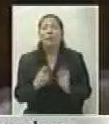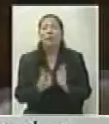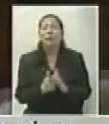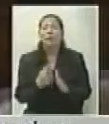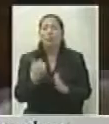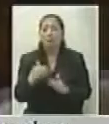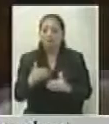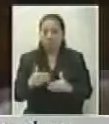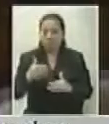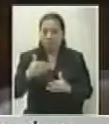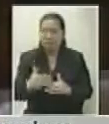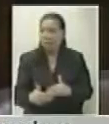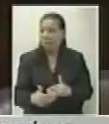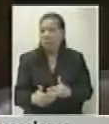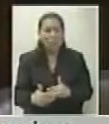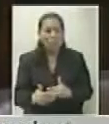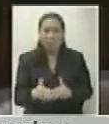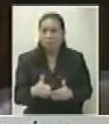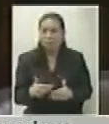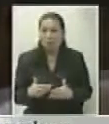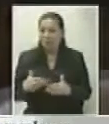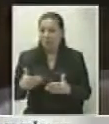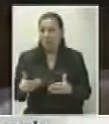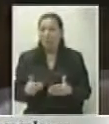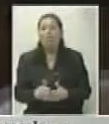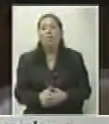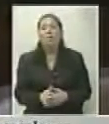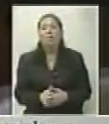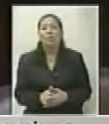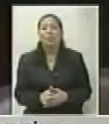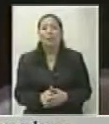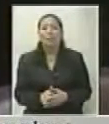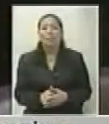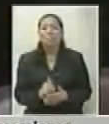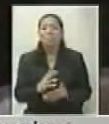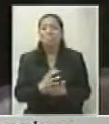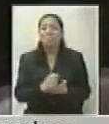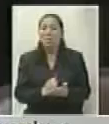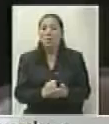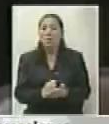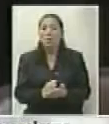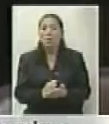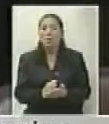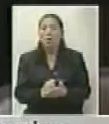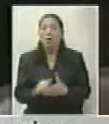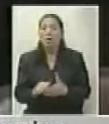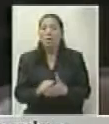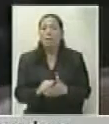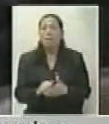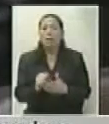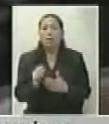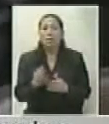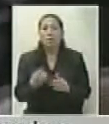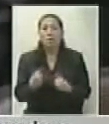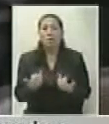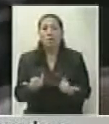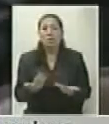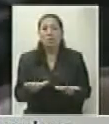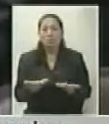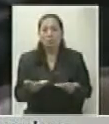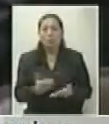para adelante, no se puede legislar retroactivamente, señor presidente, y menos aún aplicando sanciones como las que se